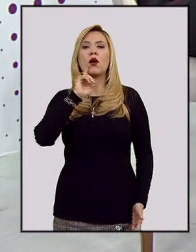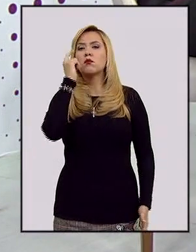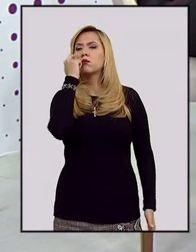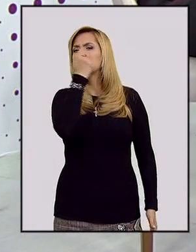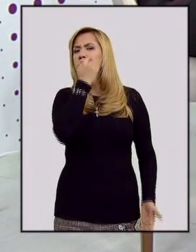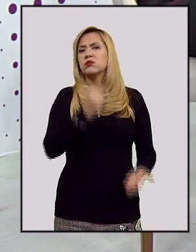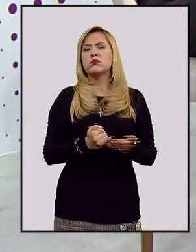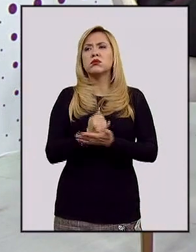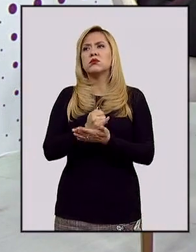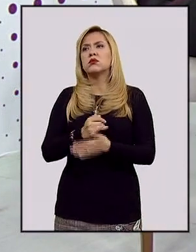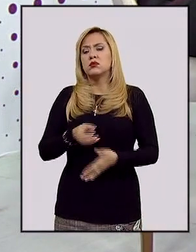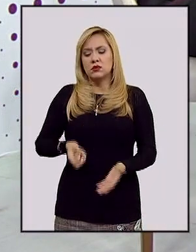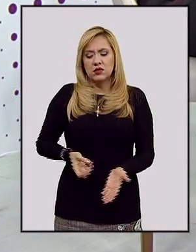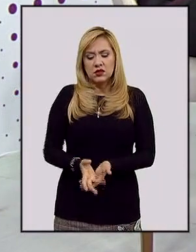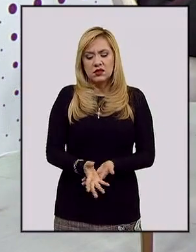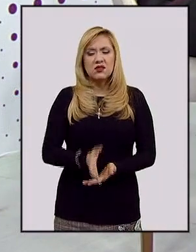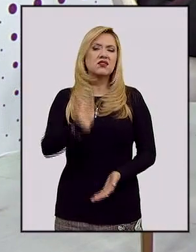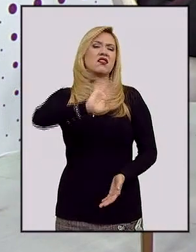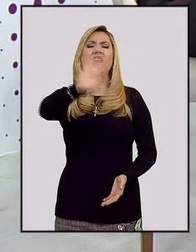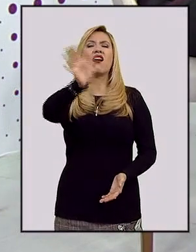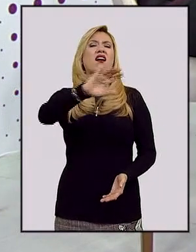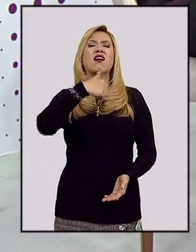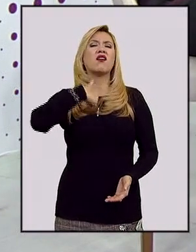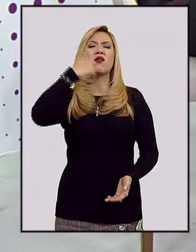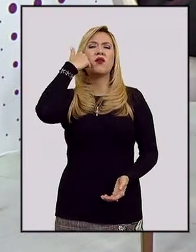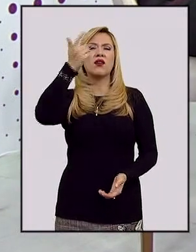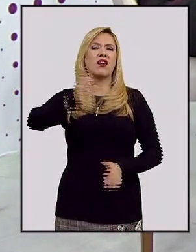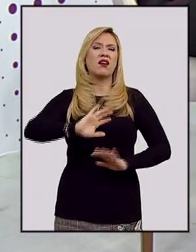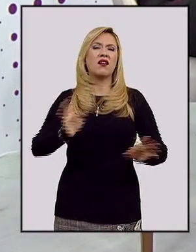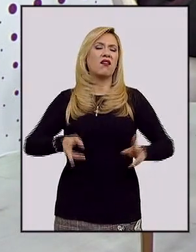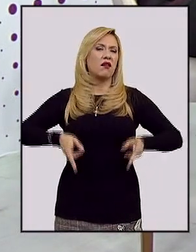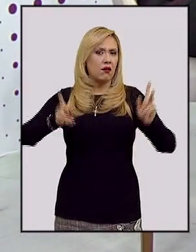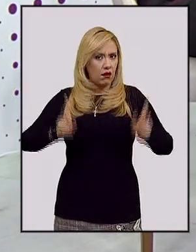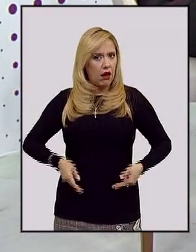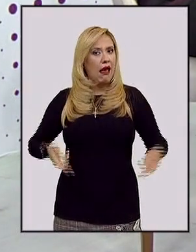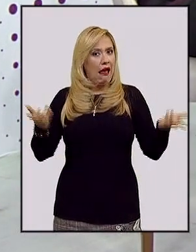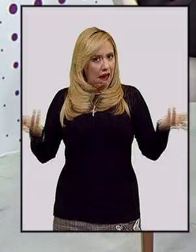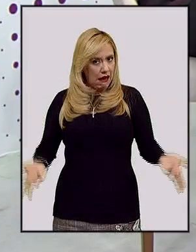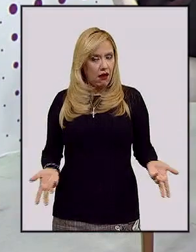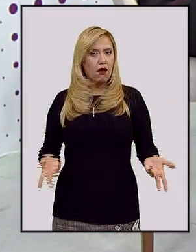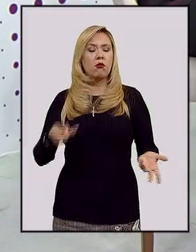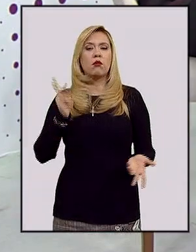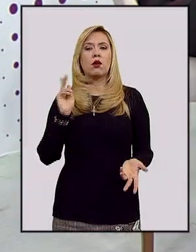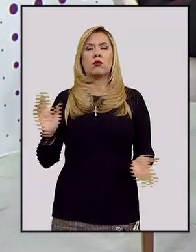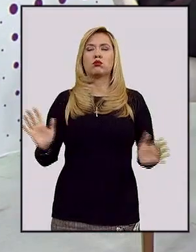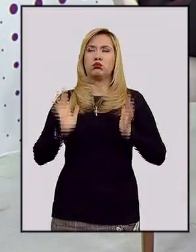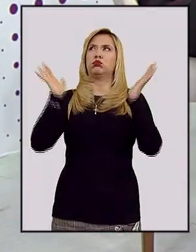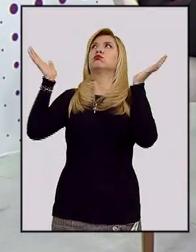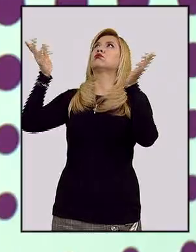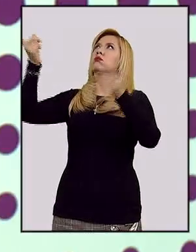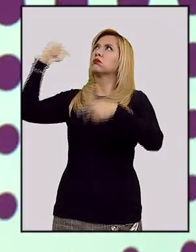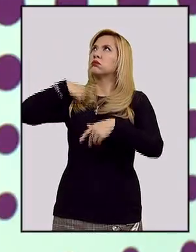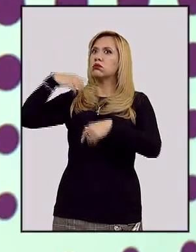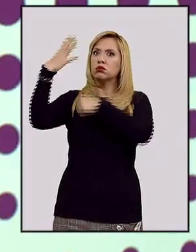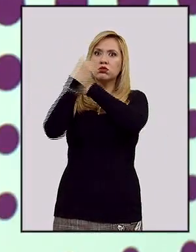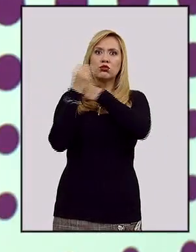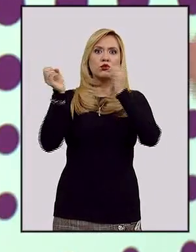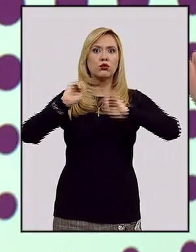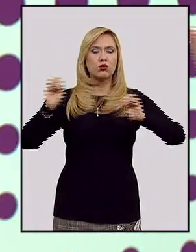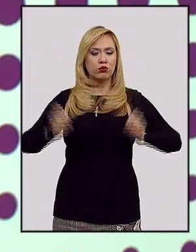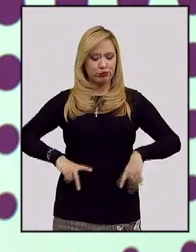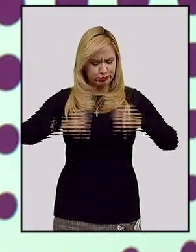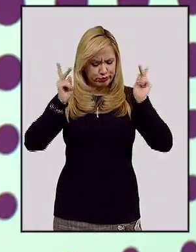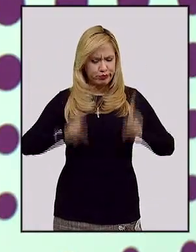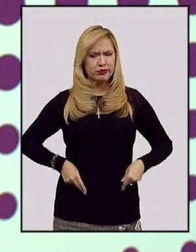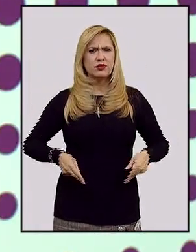embarazo, después de ese parto, pues ya no quieren tener más hijos, pero que no haya esa decisión y que se asuma